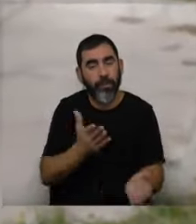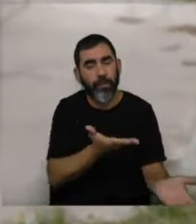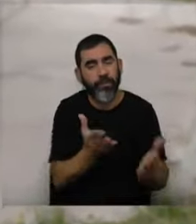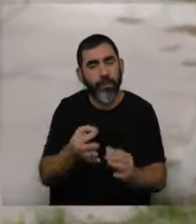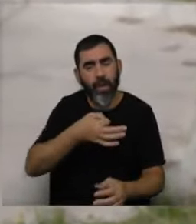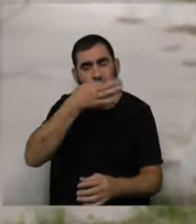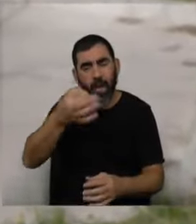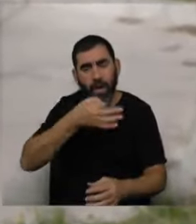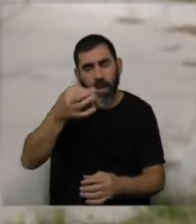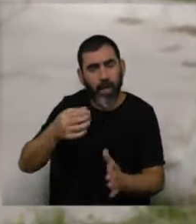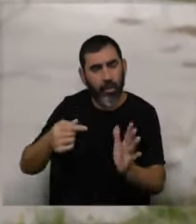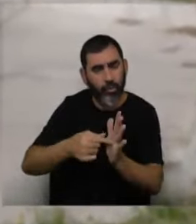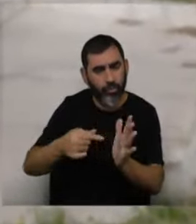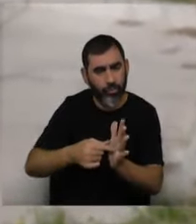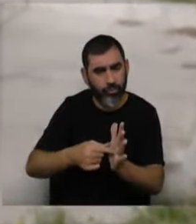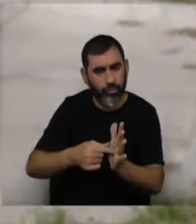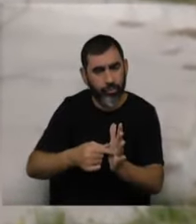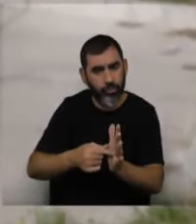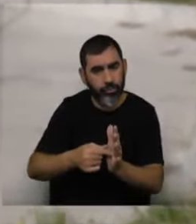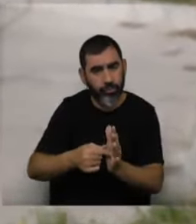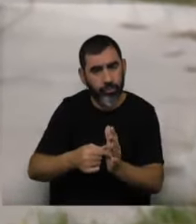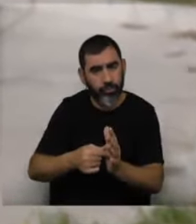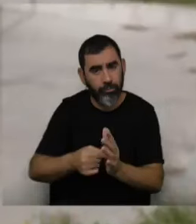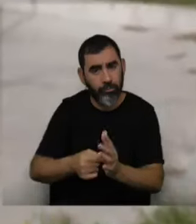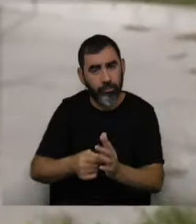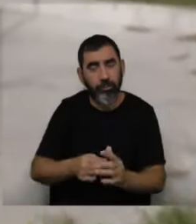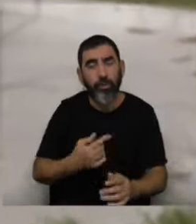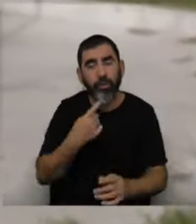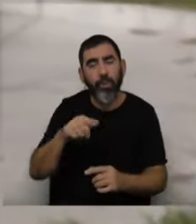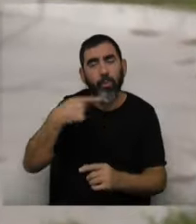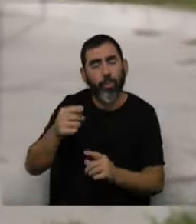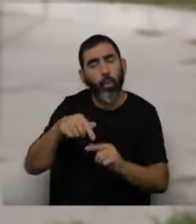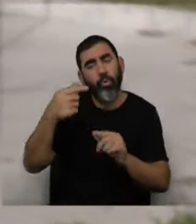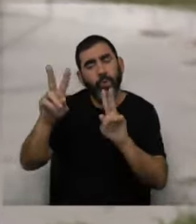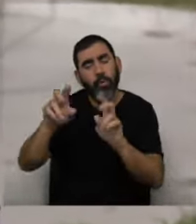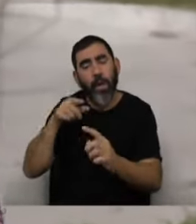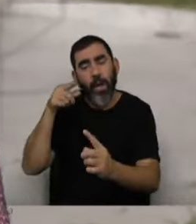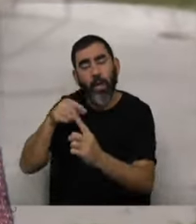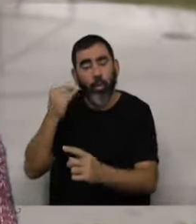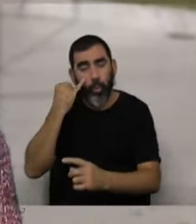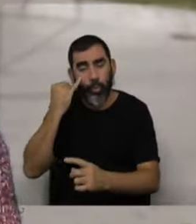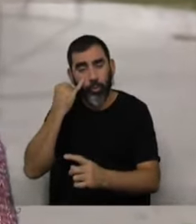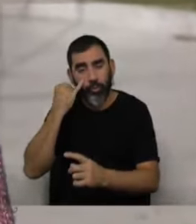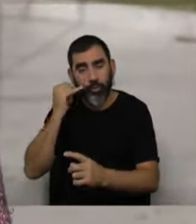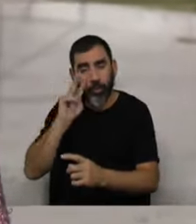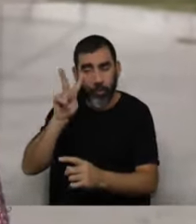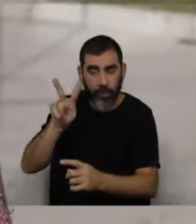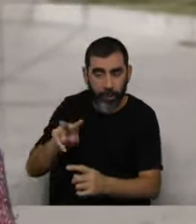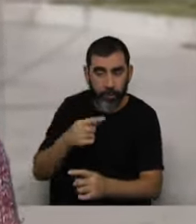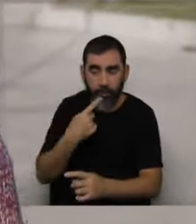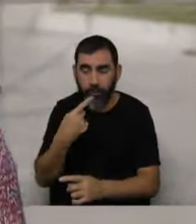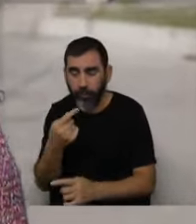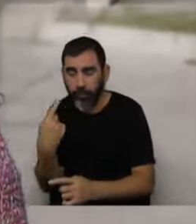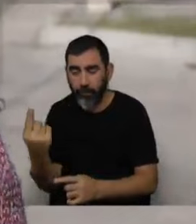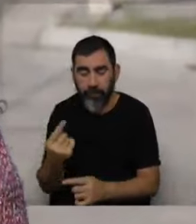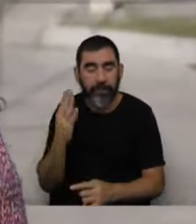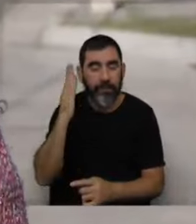Bastante concreto posible de de Reproducir digamos y después está la otra parte de acoso sexual donde se habla de miradas de comentario